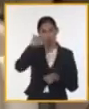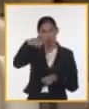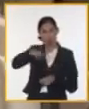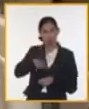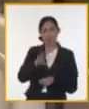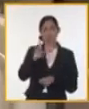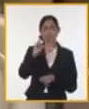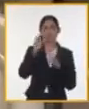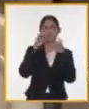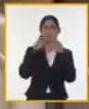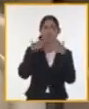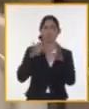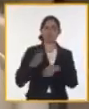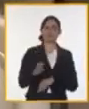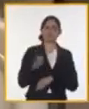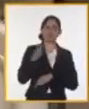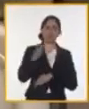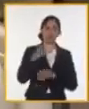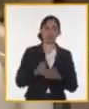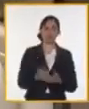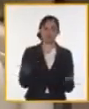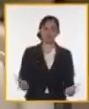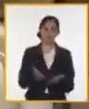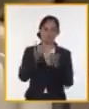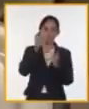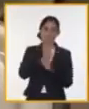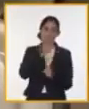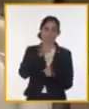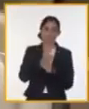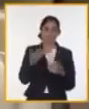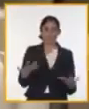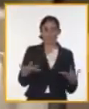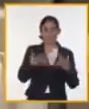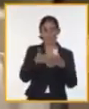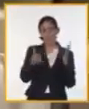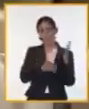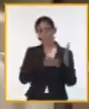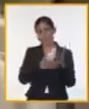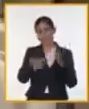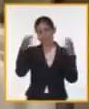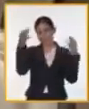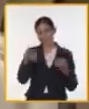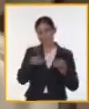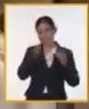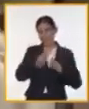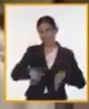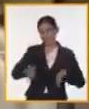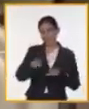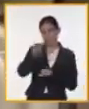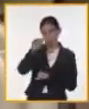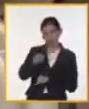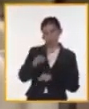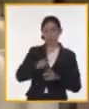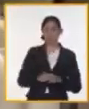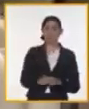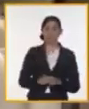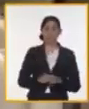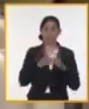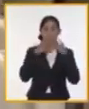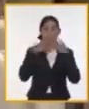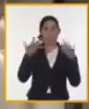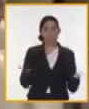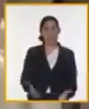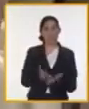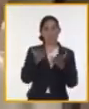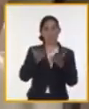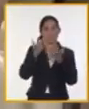que busca atemperar los métodos de trabajo de la organización a las realidades que hoy nos definen y no dejar de buscar maneras para